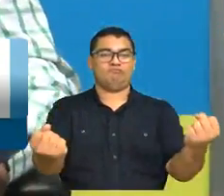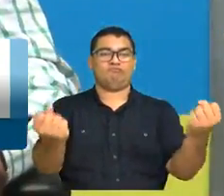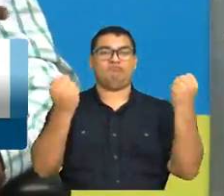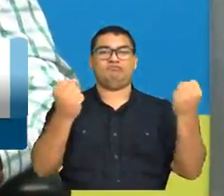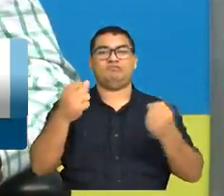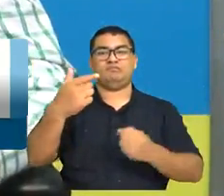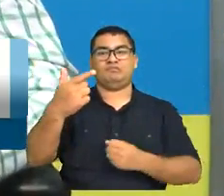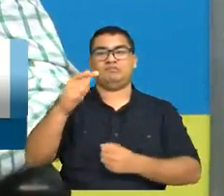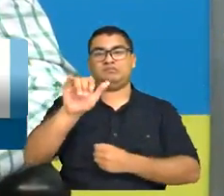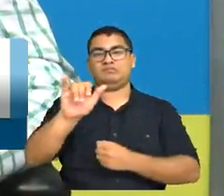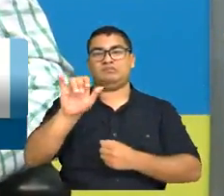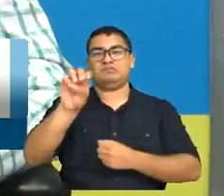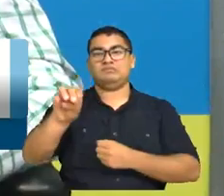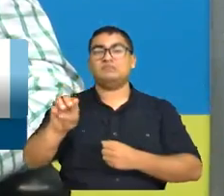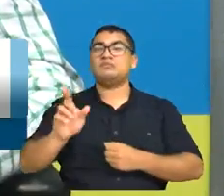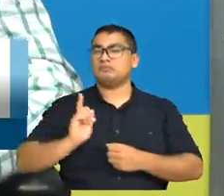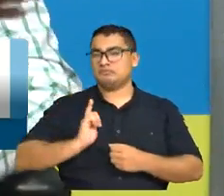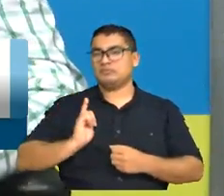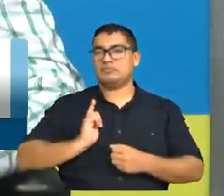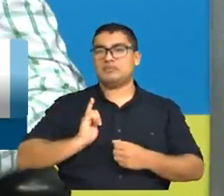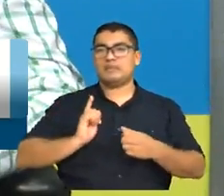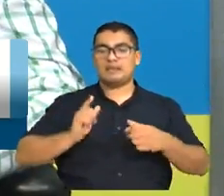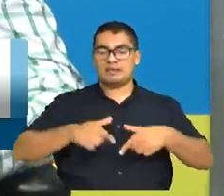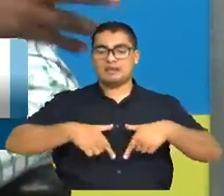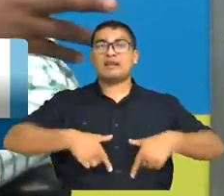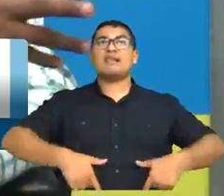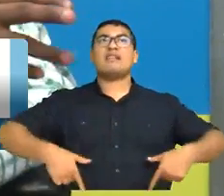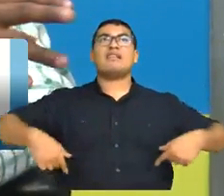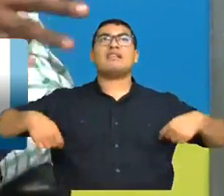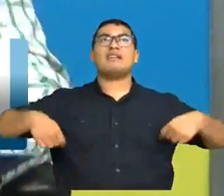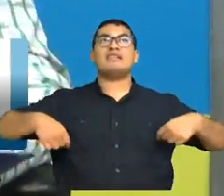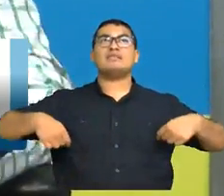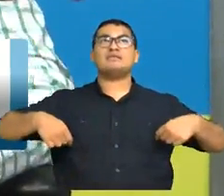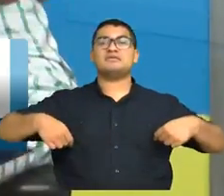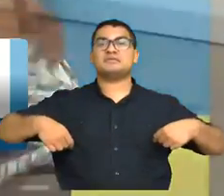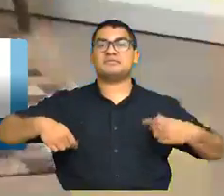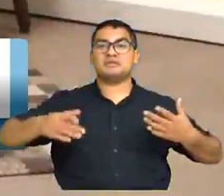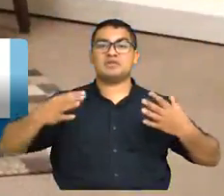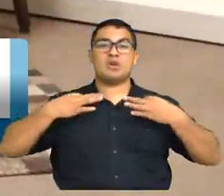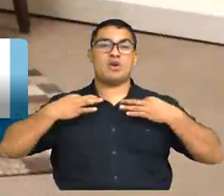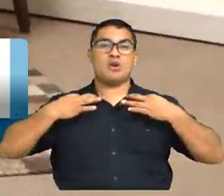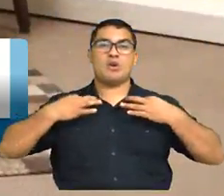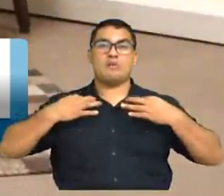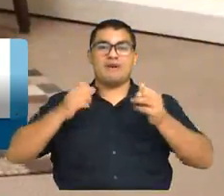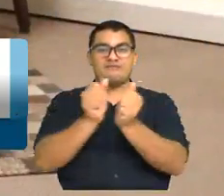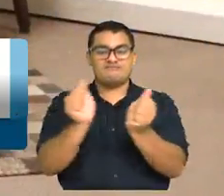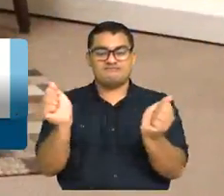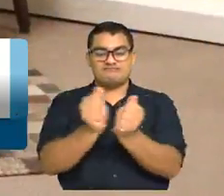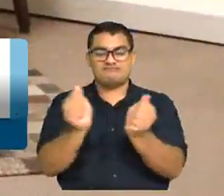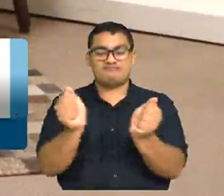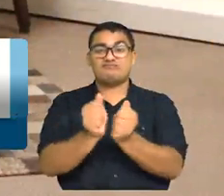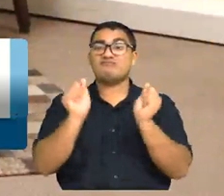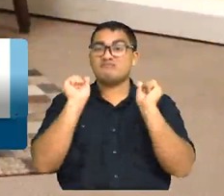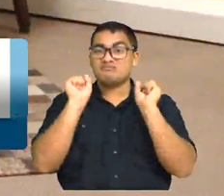ropa, camisa, ropa interior, incluso sintética. ¿Esta ropa está recomendada